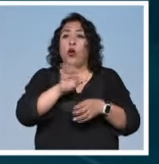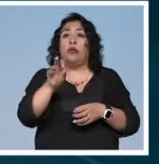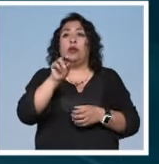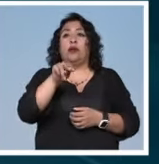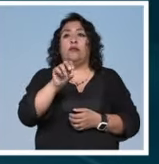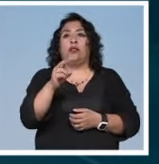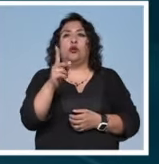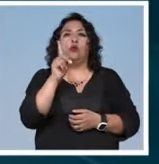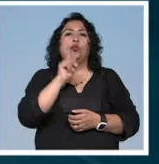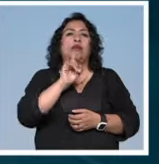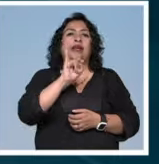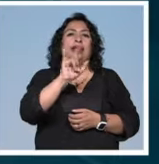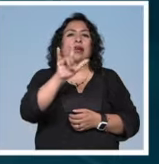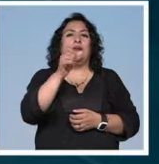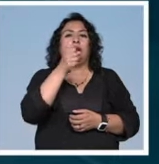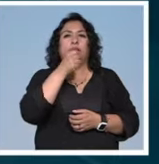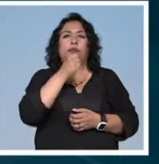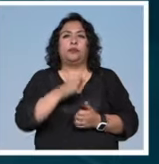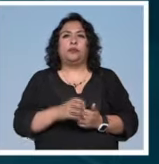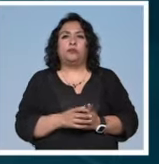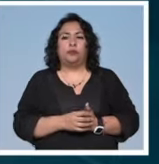22, Ileana Luna.